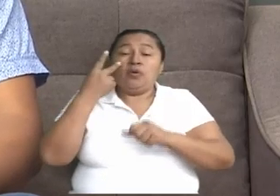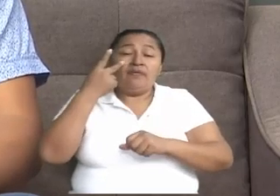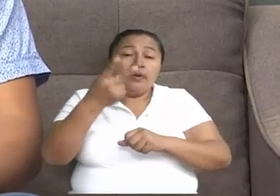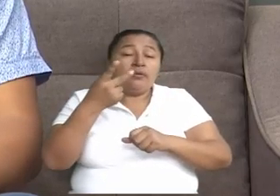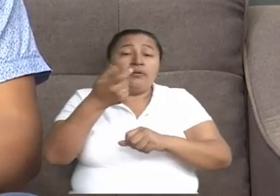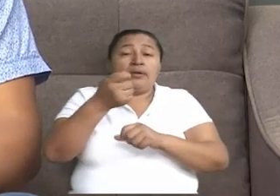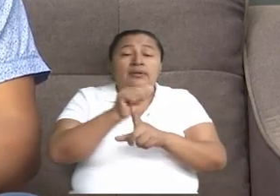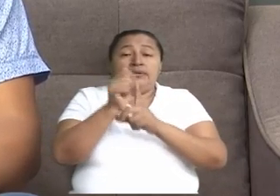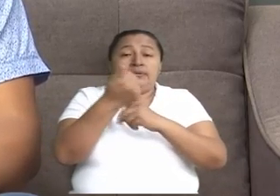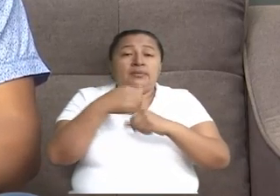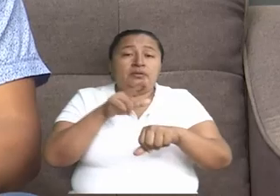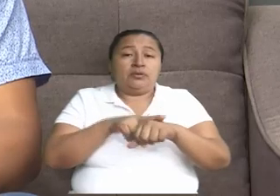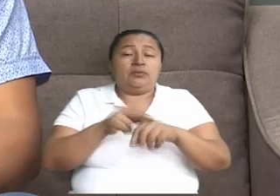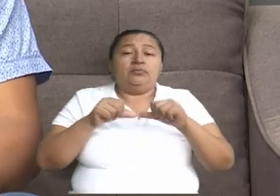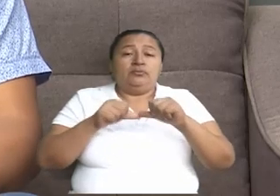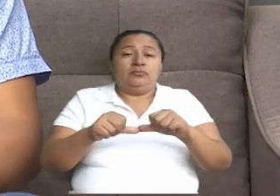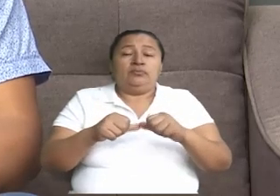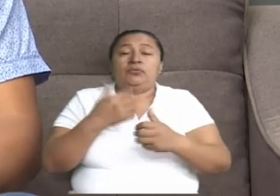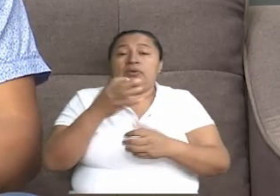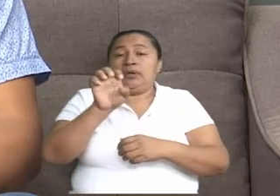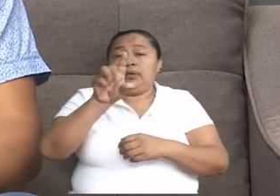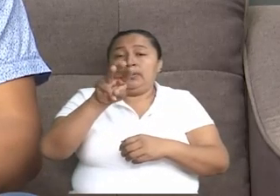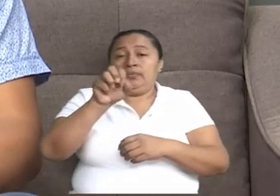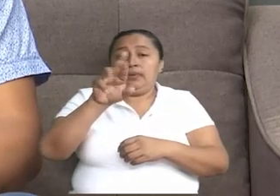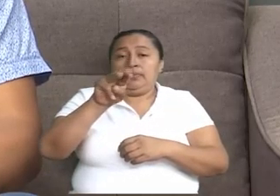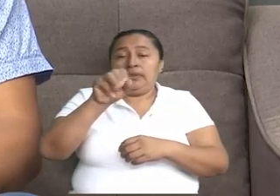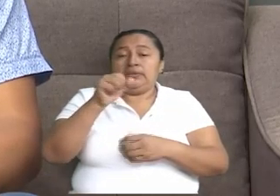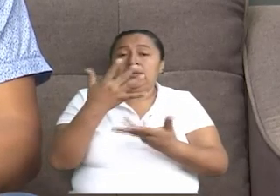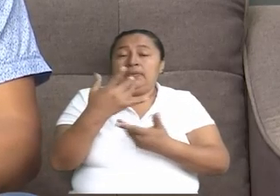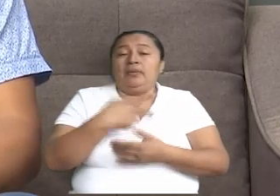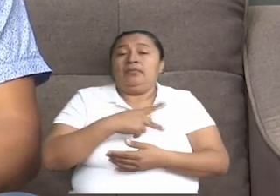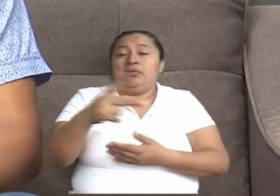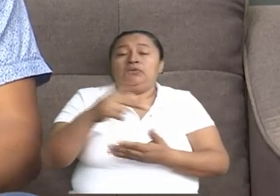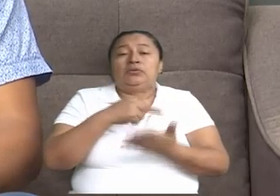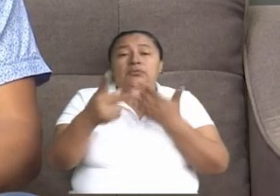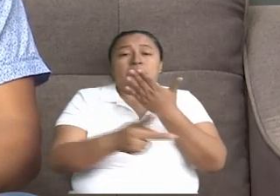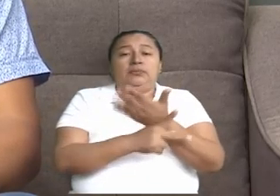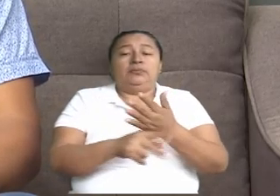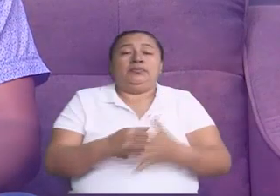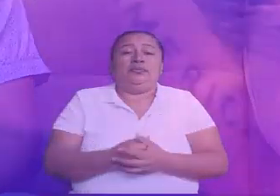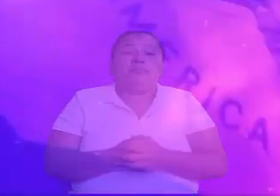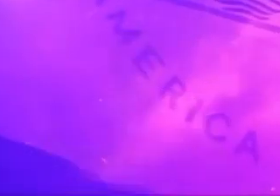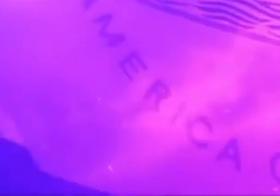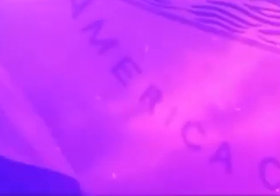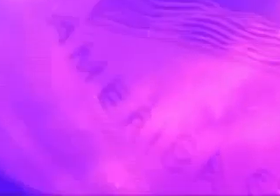parlamentario, el canal de la Asamblea Nacional. Estuvo con ustedes Elmer Marcia y les esperamos en una nueva edición.